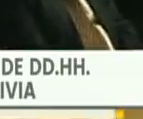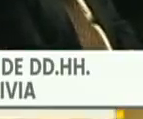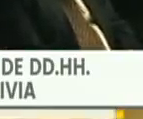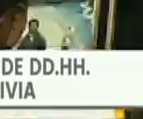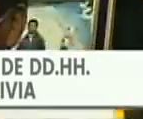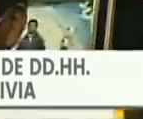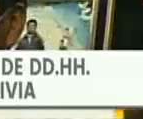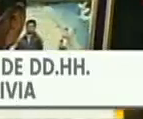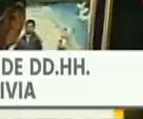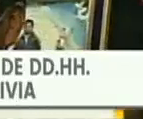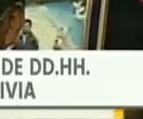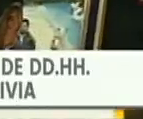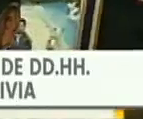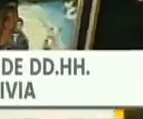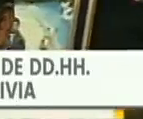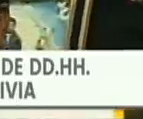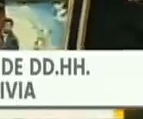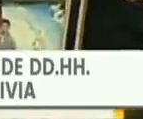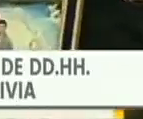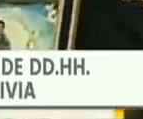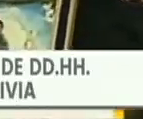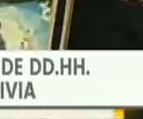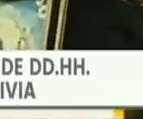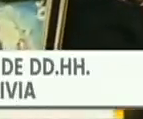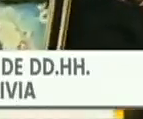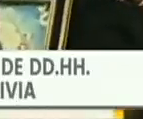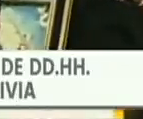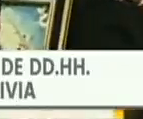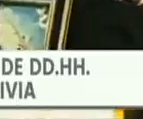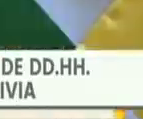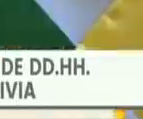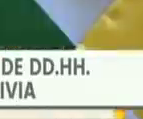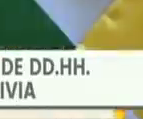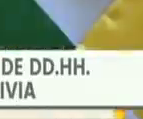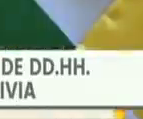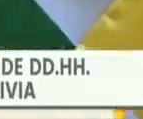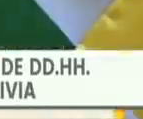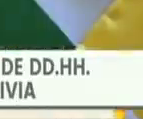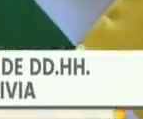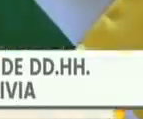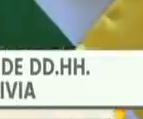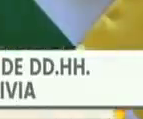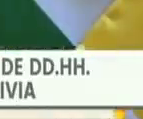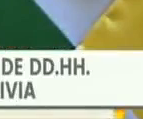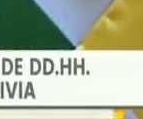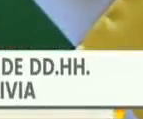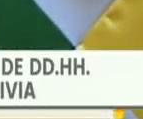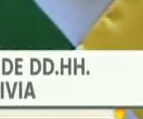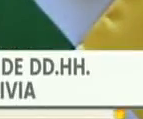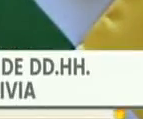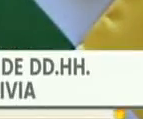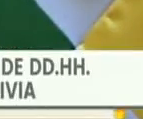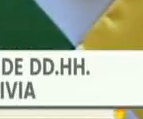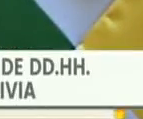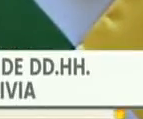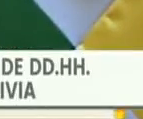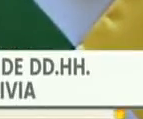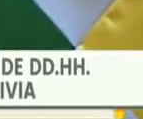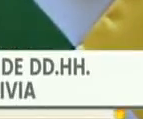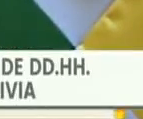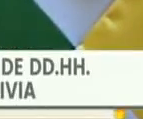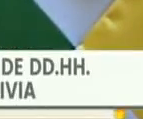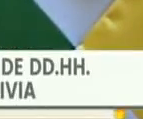¡Sanción para los golpistas! Que hubo graves violaciones a los derechos humanos, que